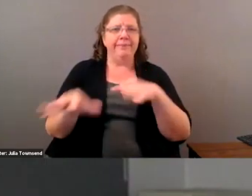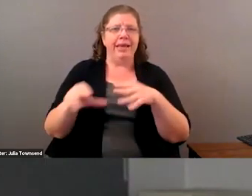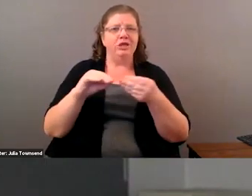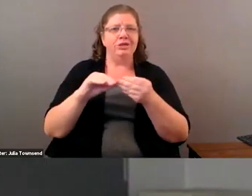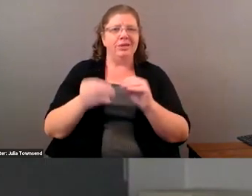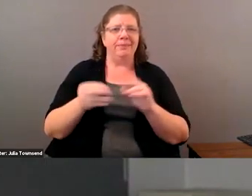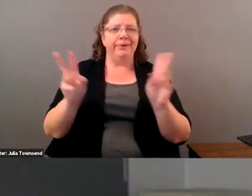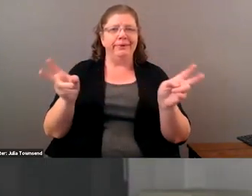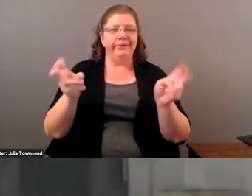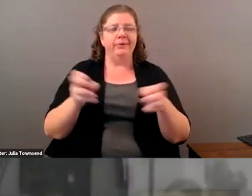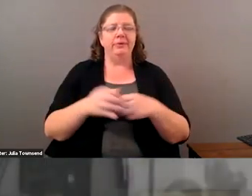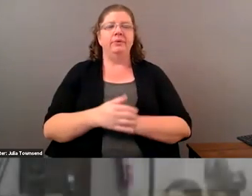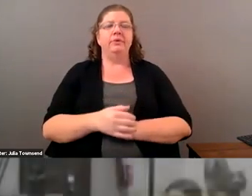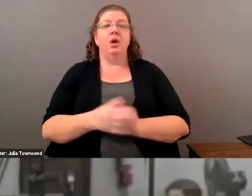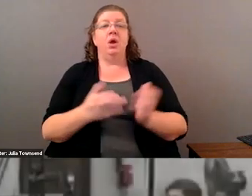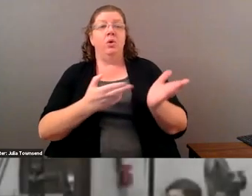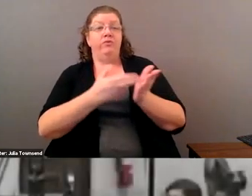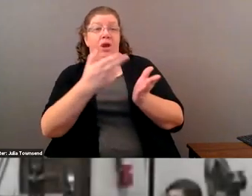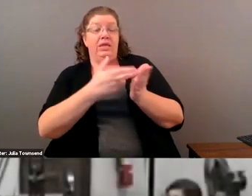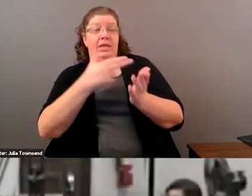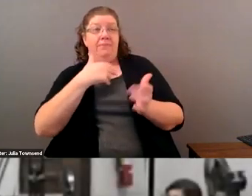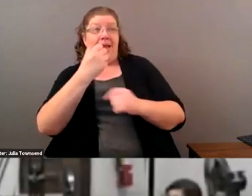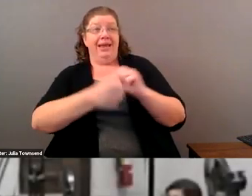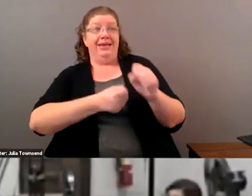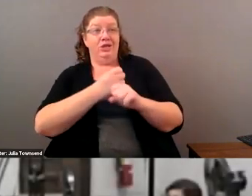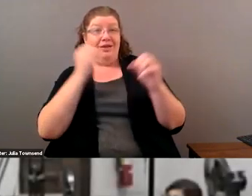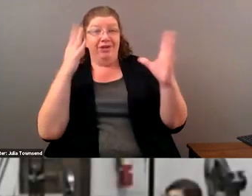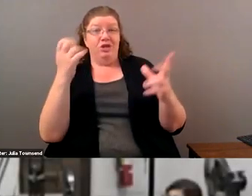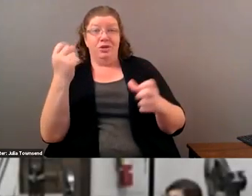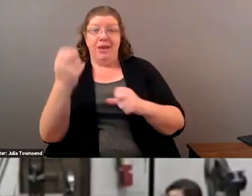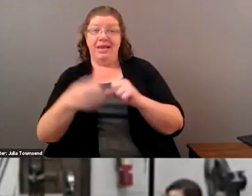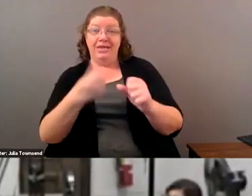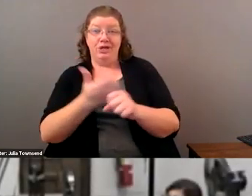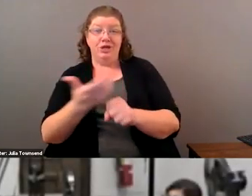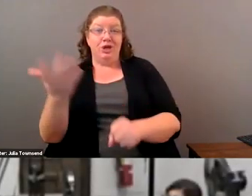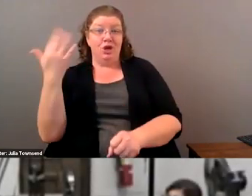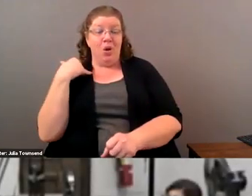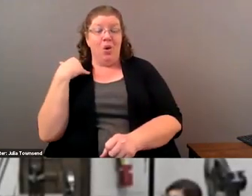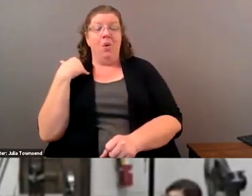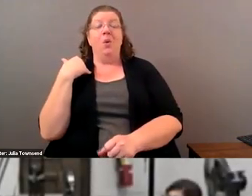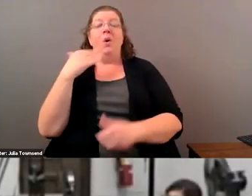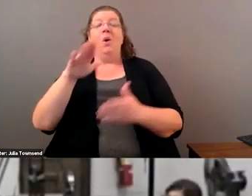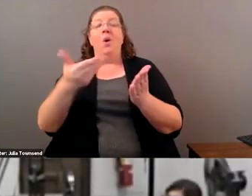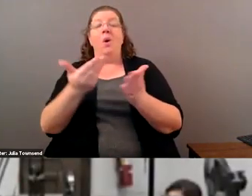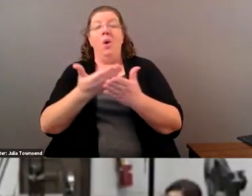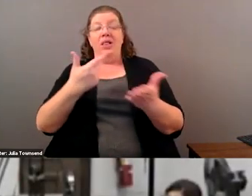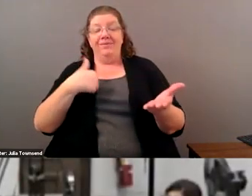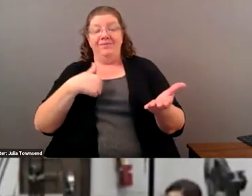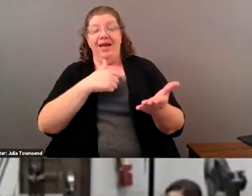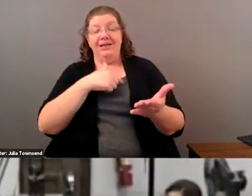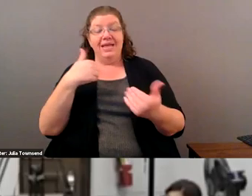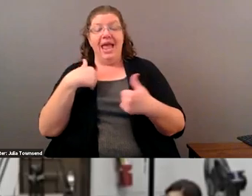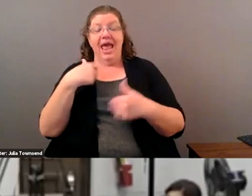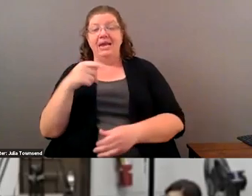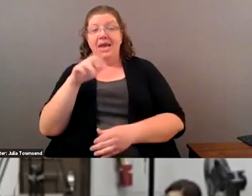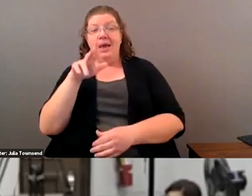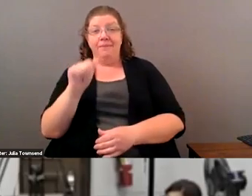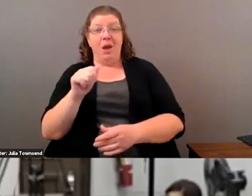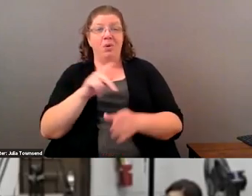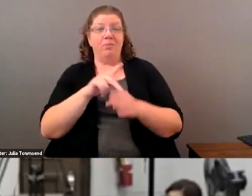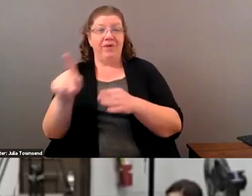como determinamos que 30 g el número mágico no francamente en mis años como maestra así en